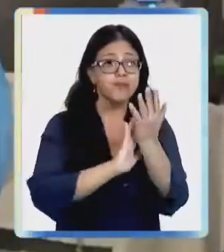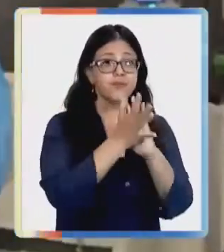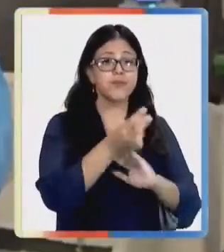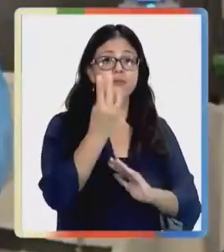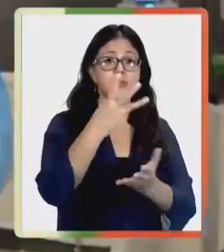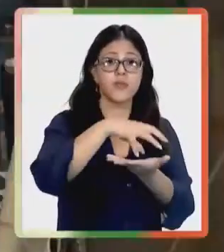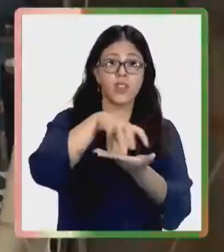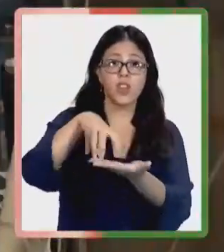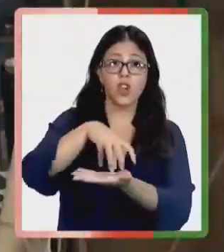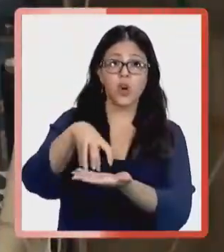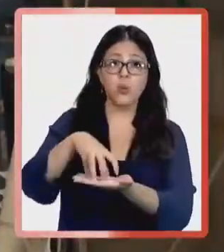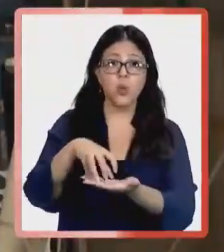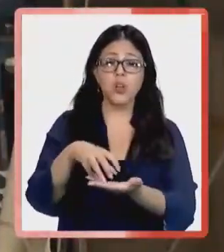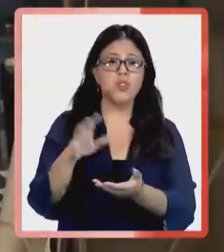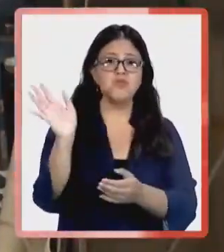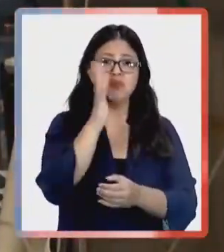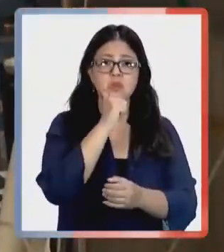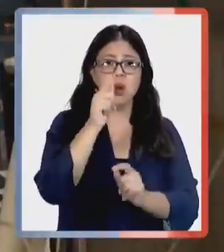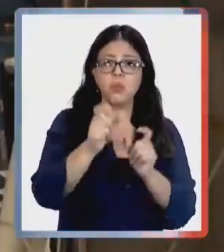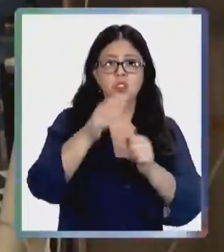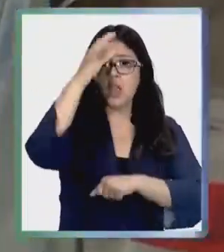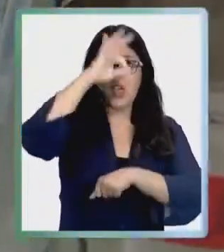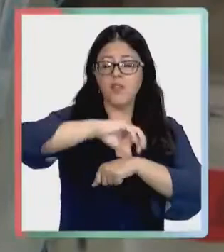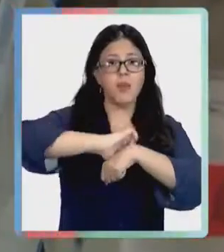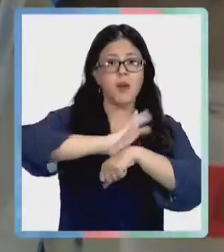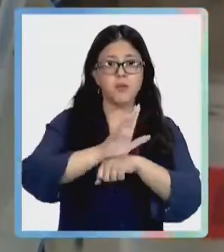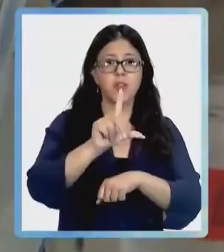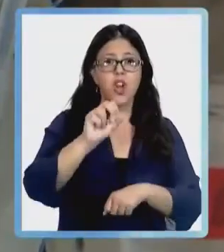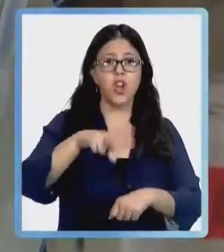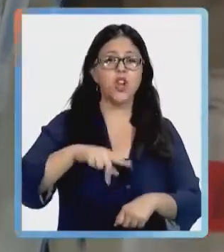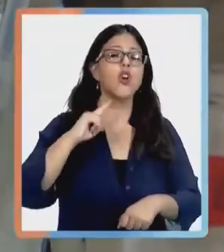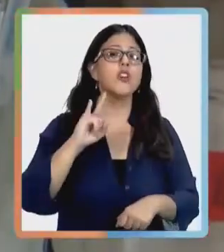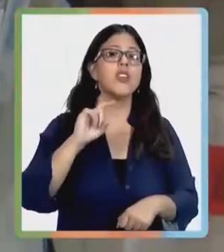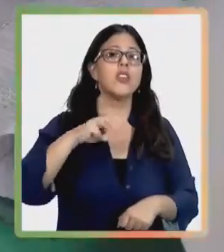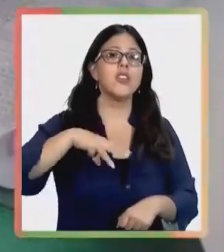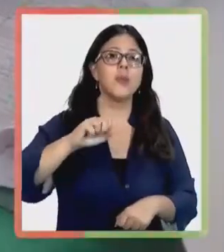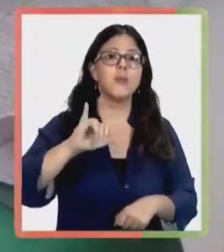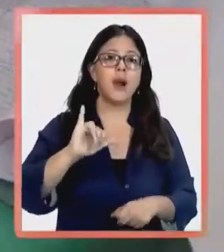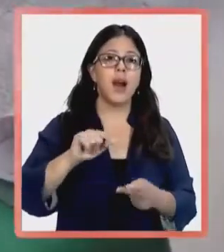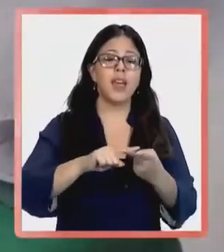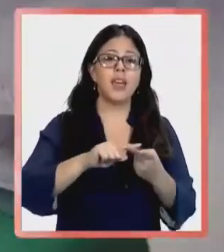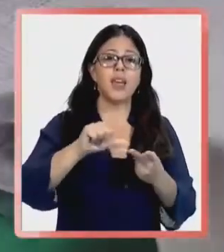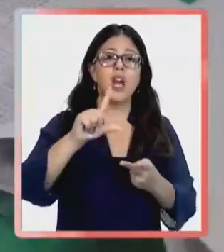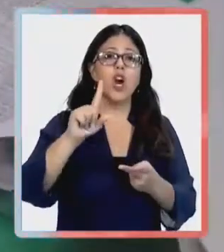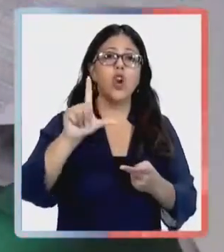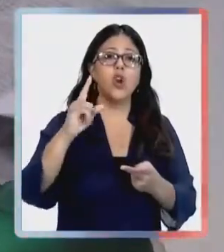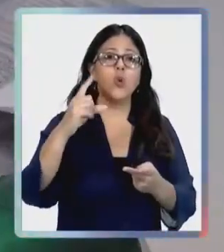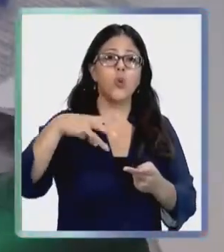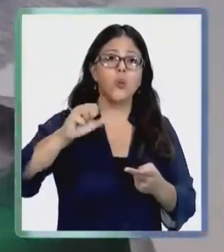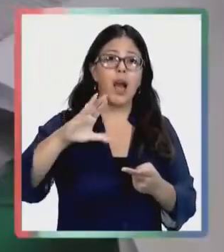Araucanía, 3 comunas se mantienen sin casos positivos: Lonquimay, Lumaco y Saavedra.